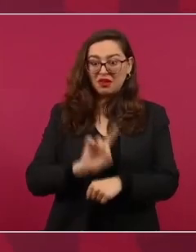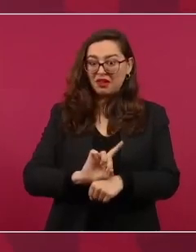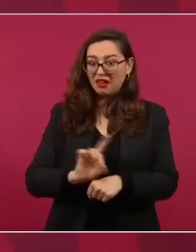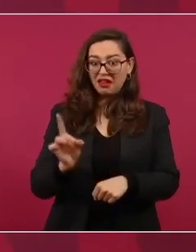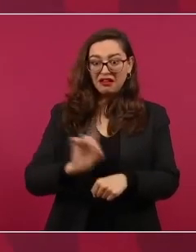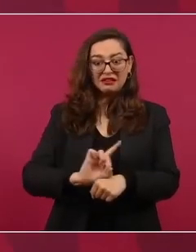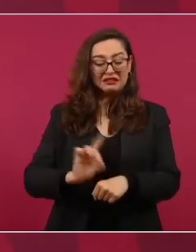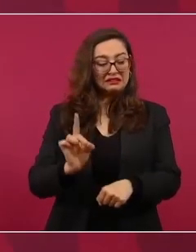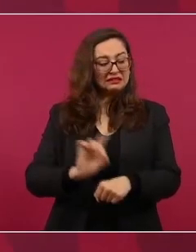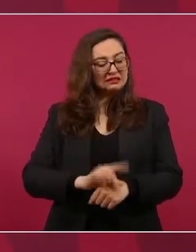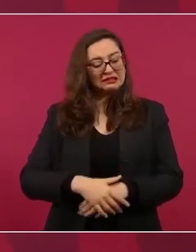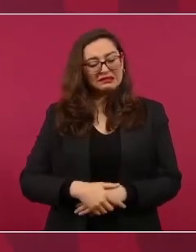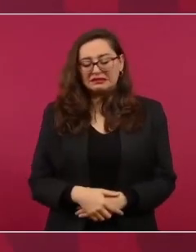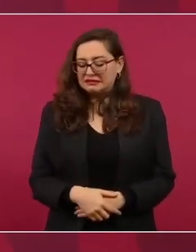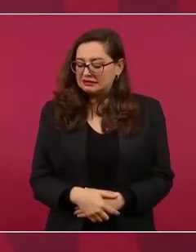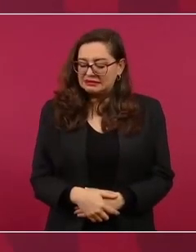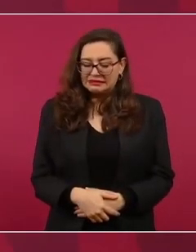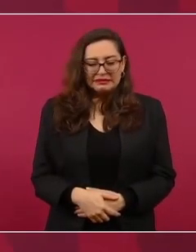De veras que